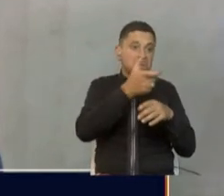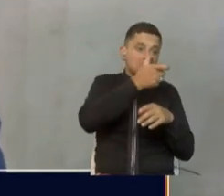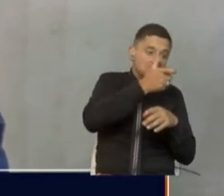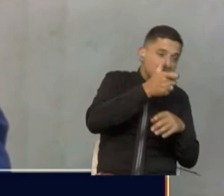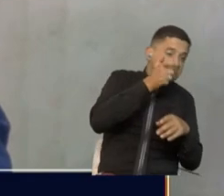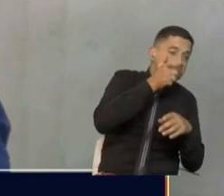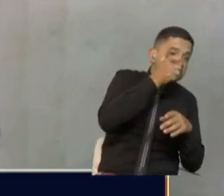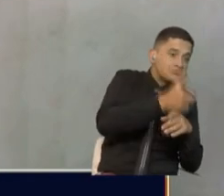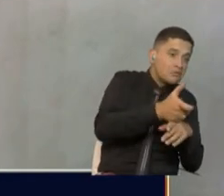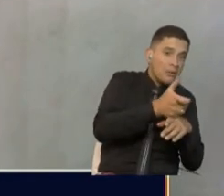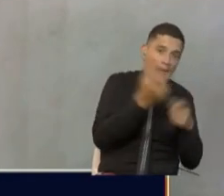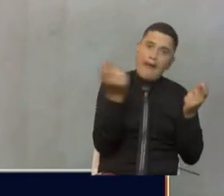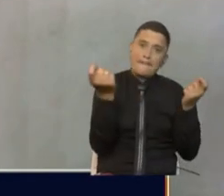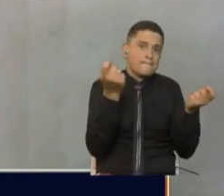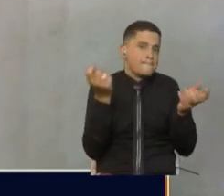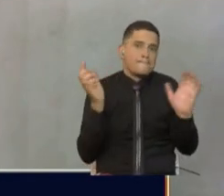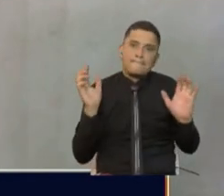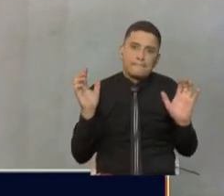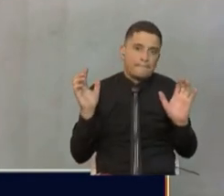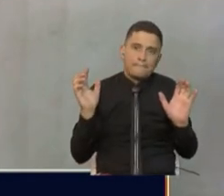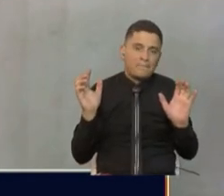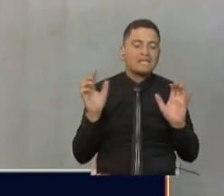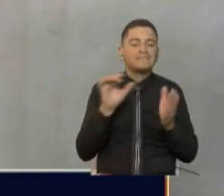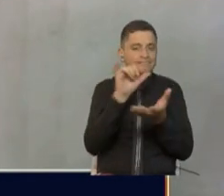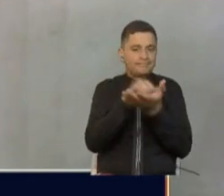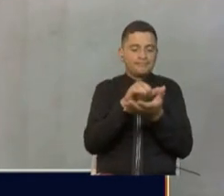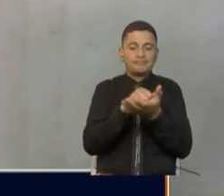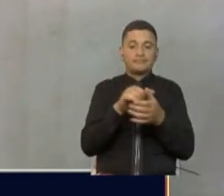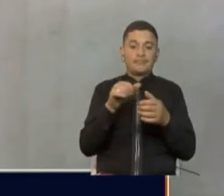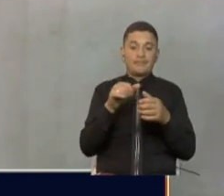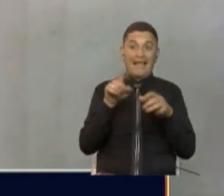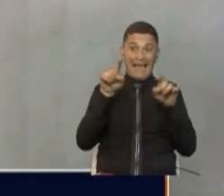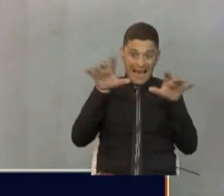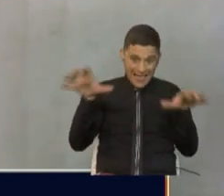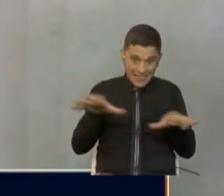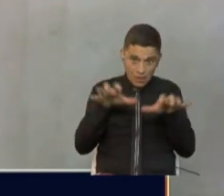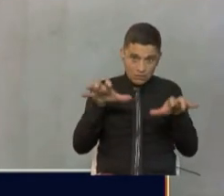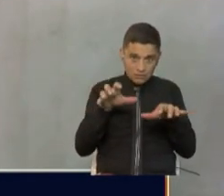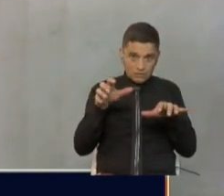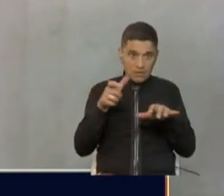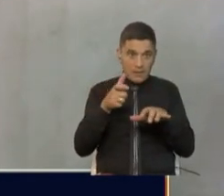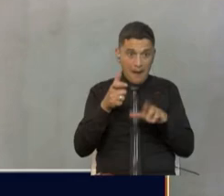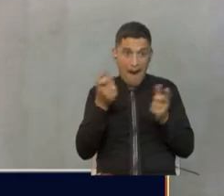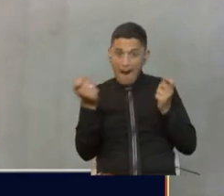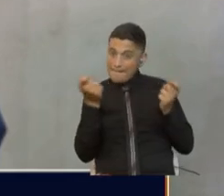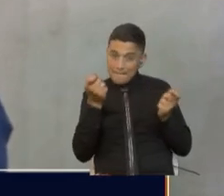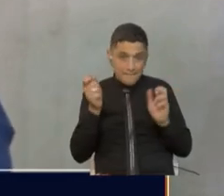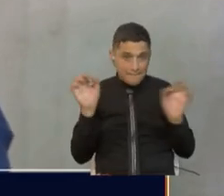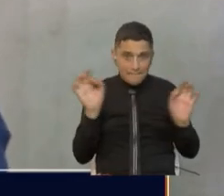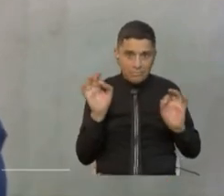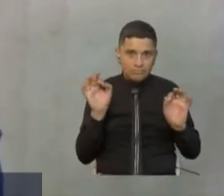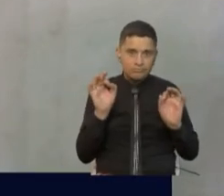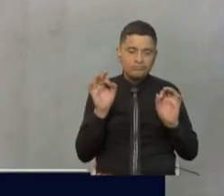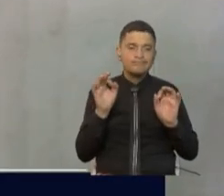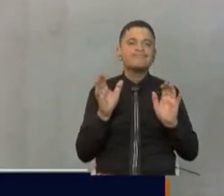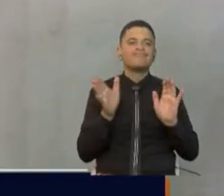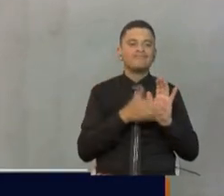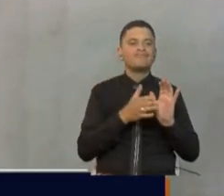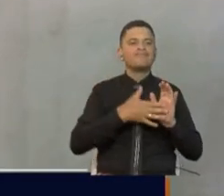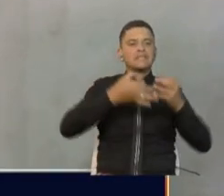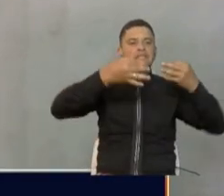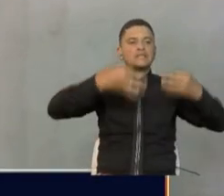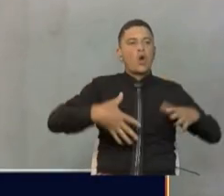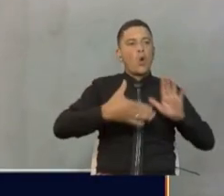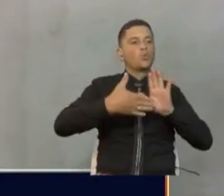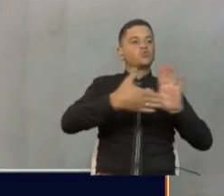En ese orden de ideas, esa actuación no permite garantizar a la ciudadanía un